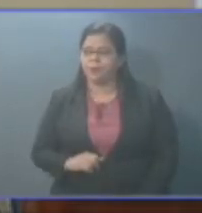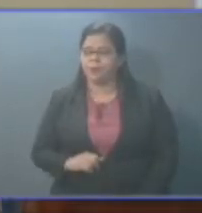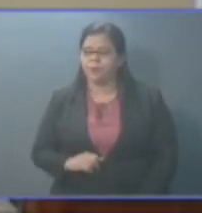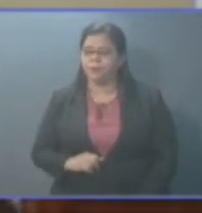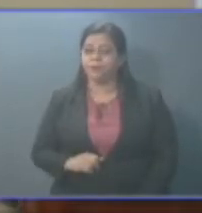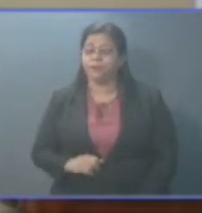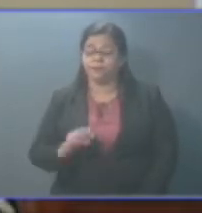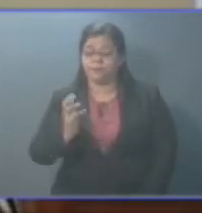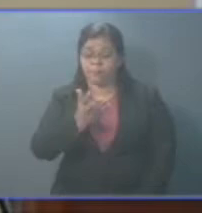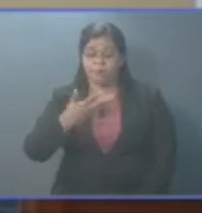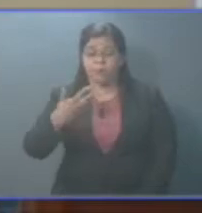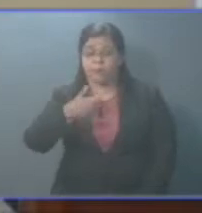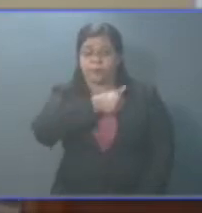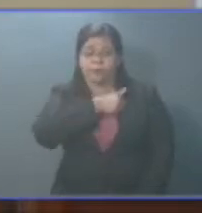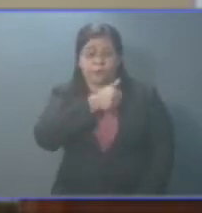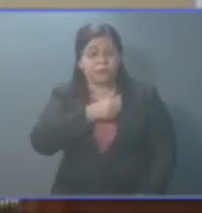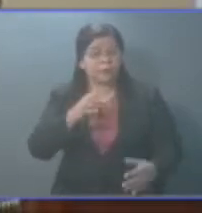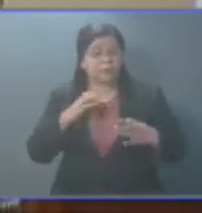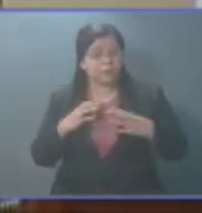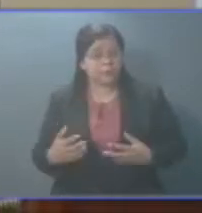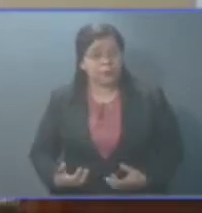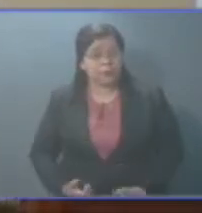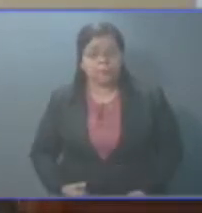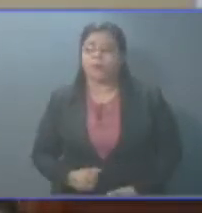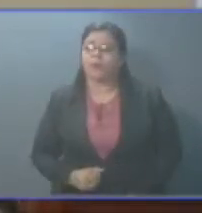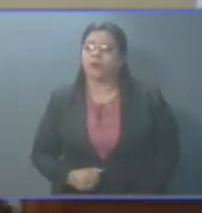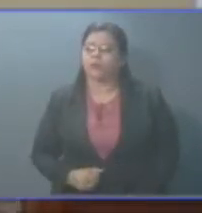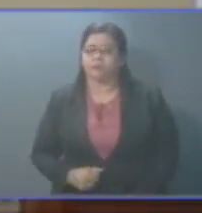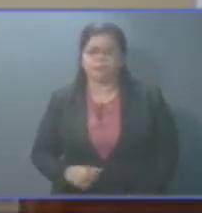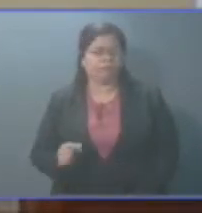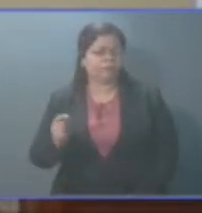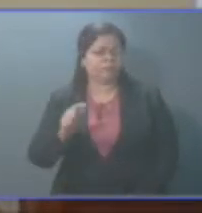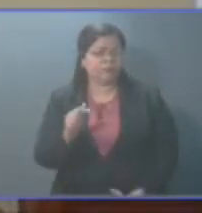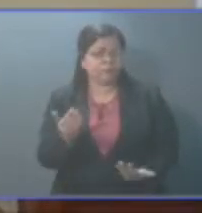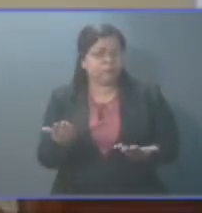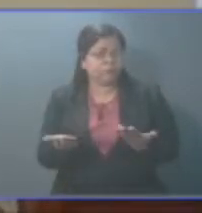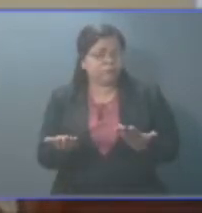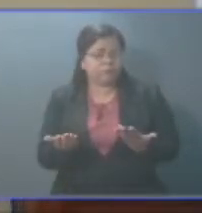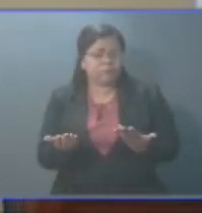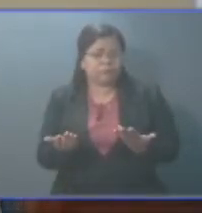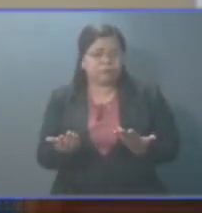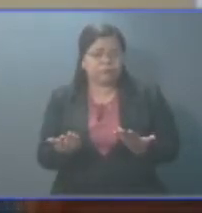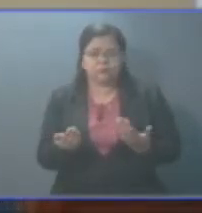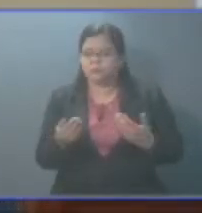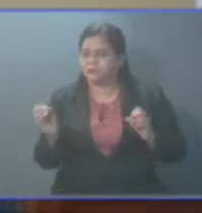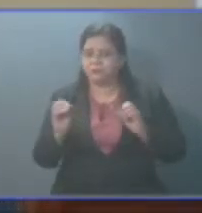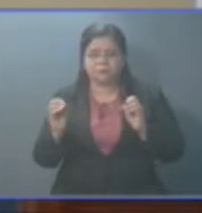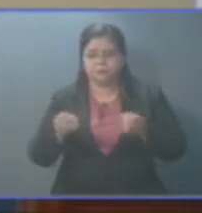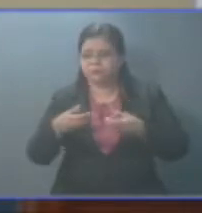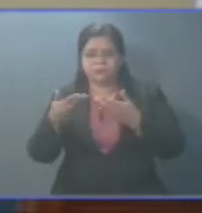¿Es una responsabilidad del gobierno no haberles dado